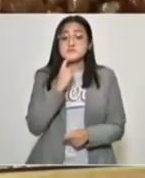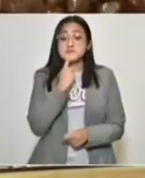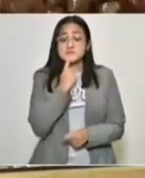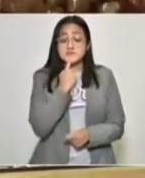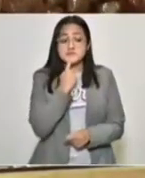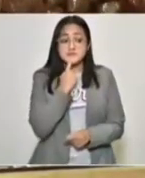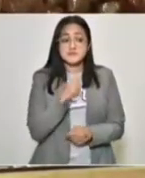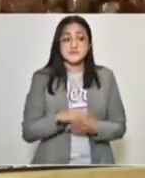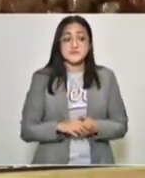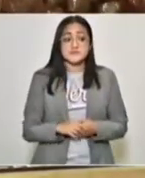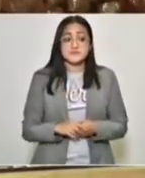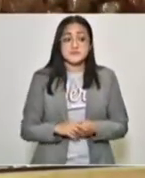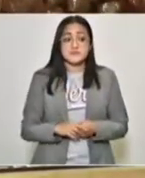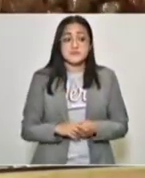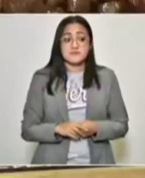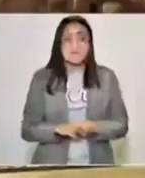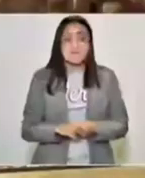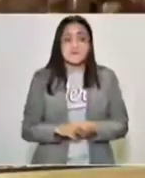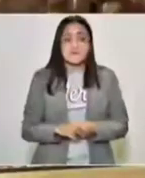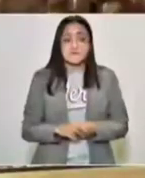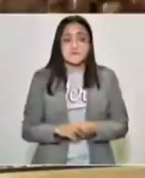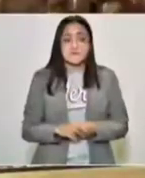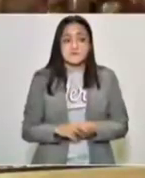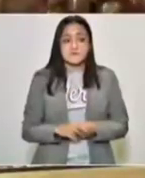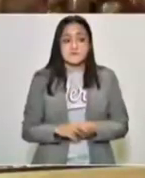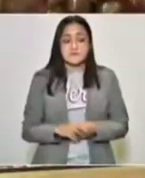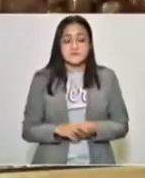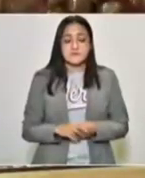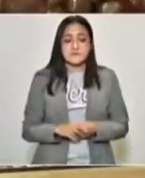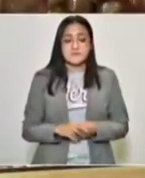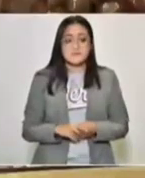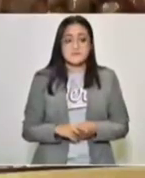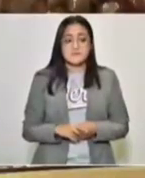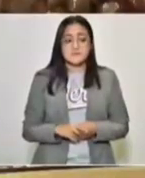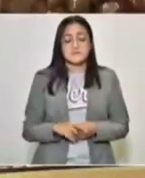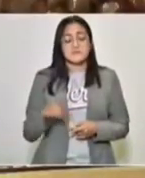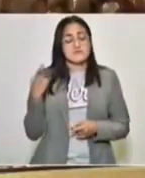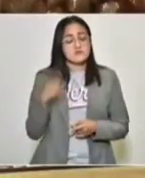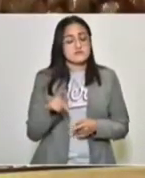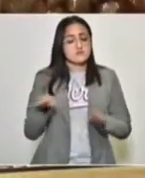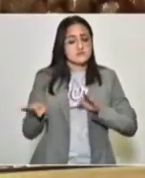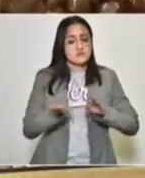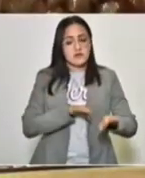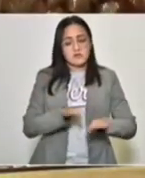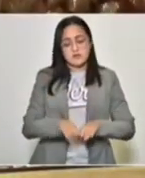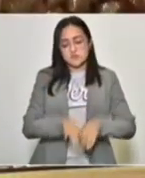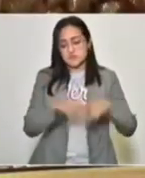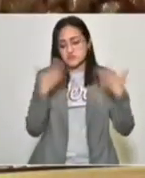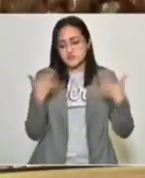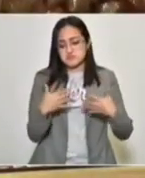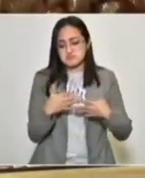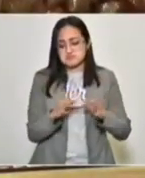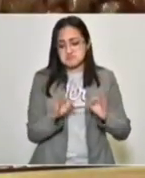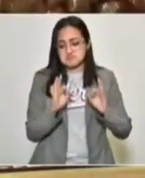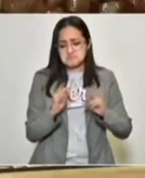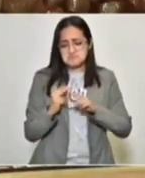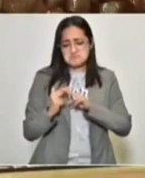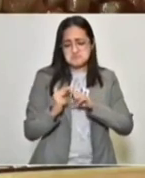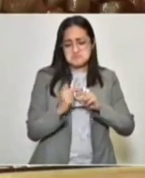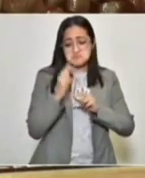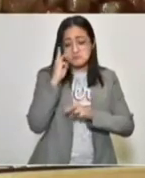Obrador por el desempeño de su cargo en estos